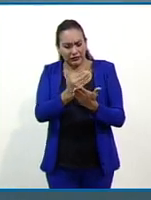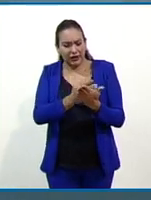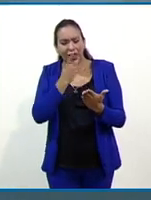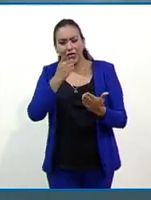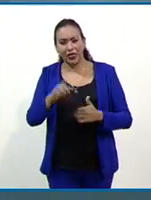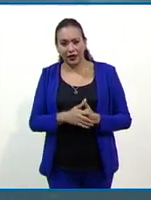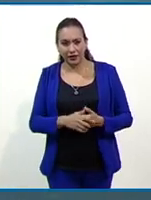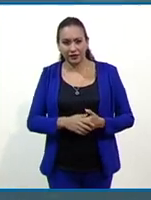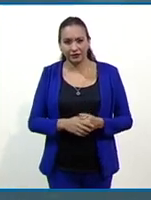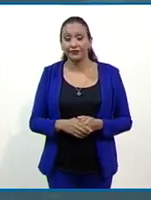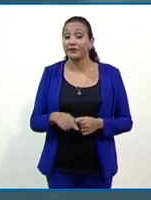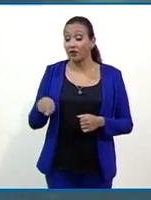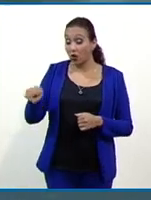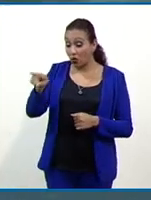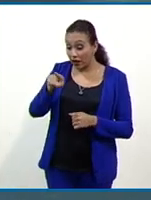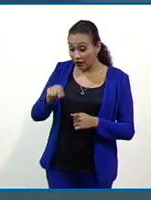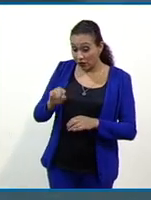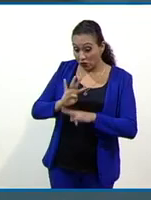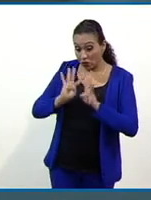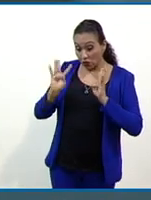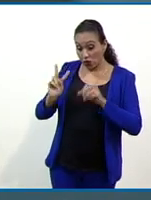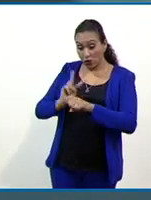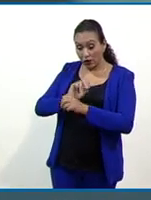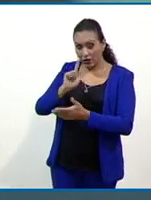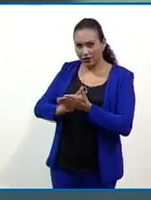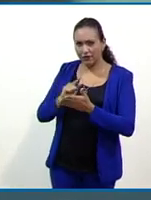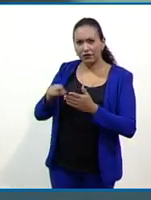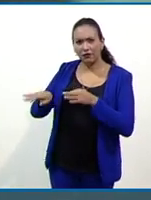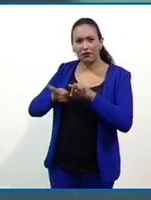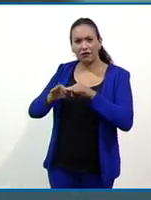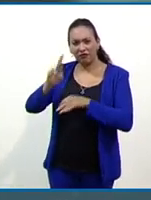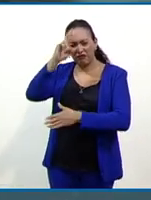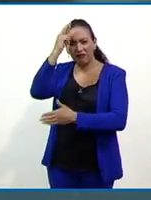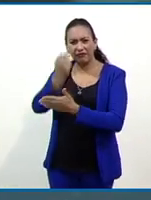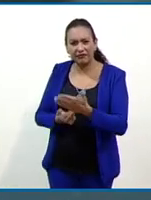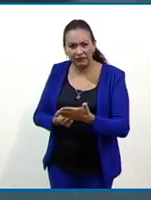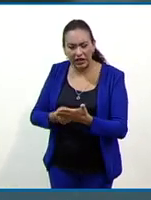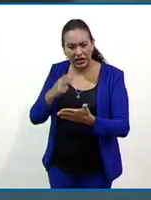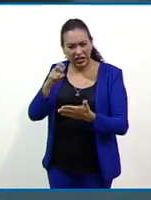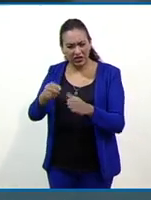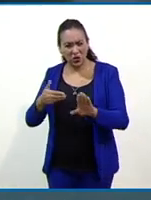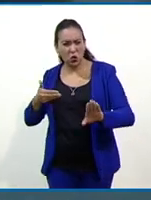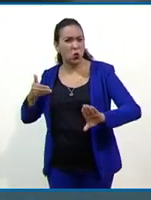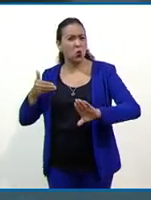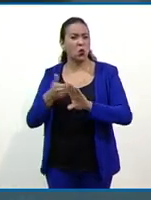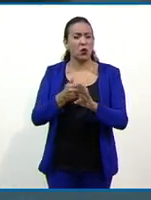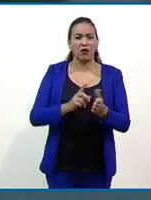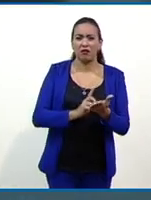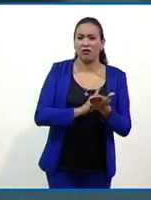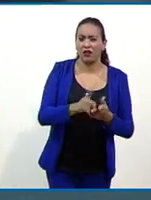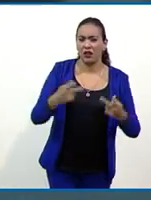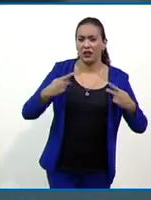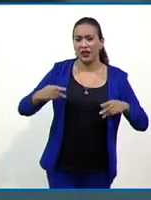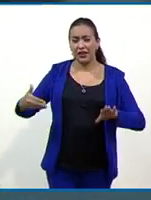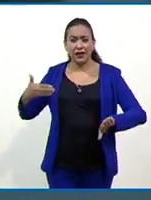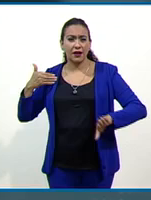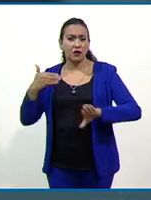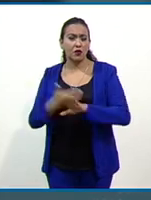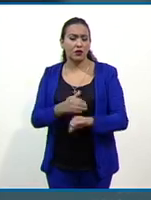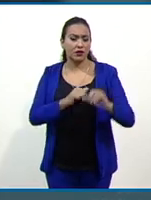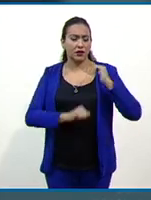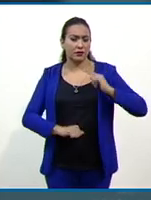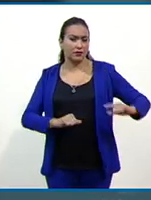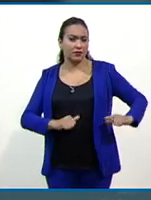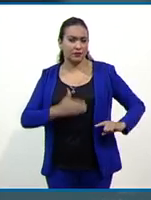de las suspensiones implica una clara ruptura del Estado de Derecho y una violación directa a la división de poderes, pues